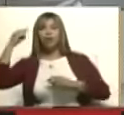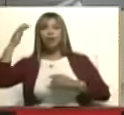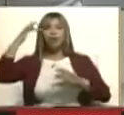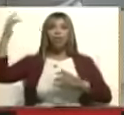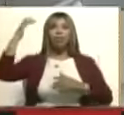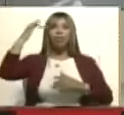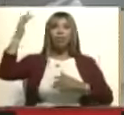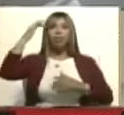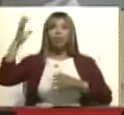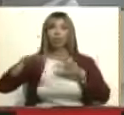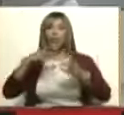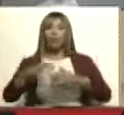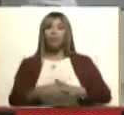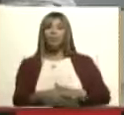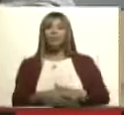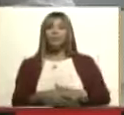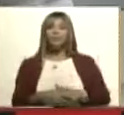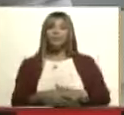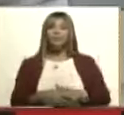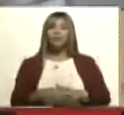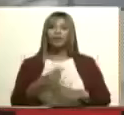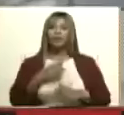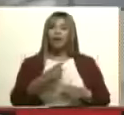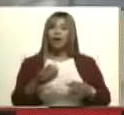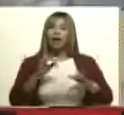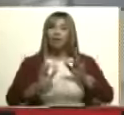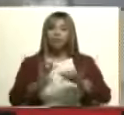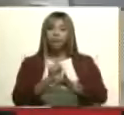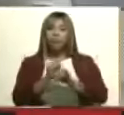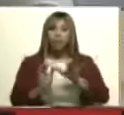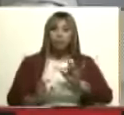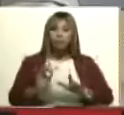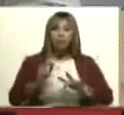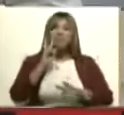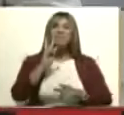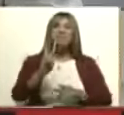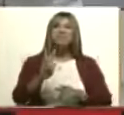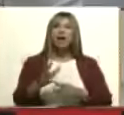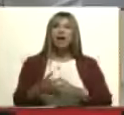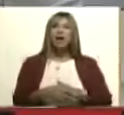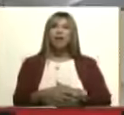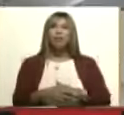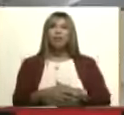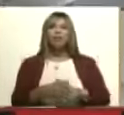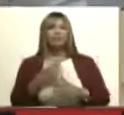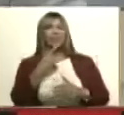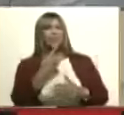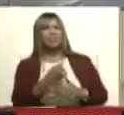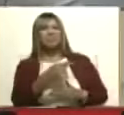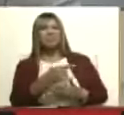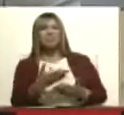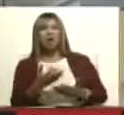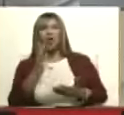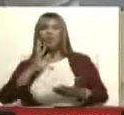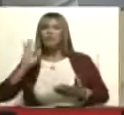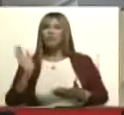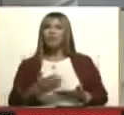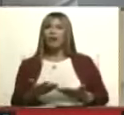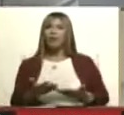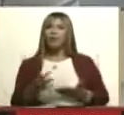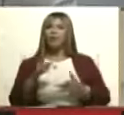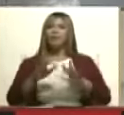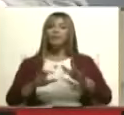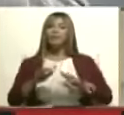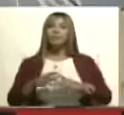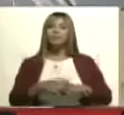y esquizofrenia, Natalia que se mete en internet, en Google, para ver, o sea, ¿cómo tú vas a decir? Y eso está incluso escrito en